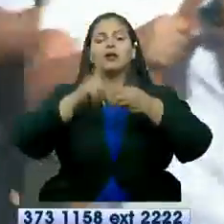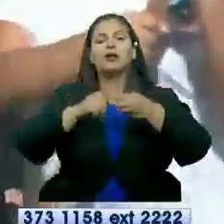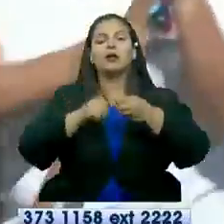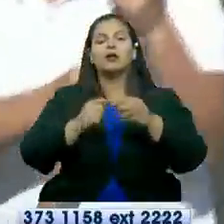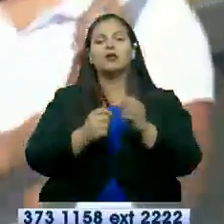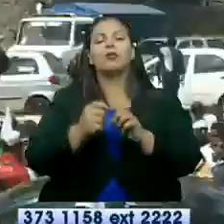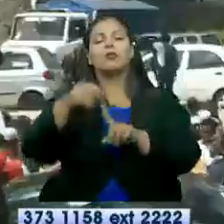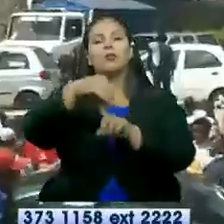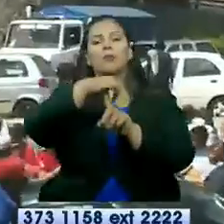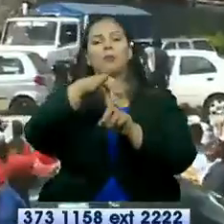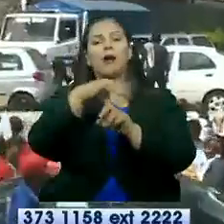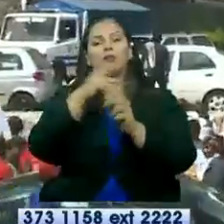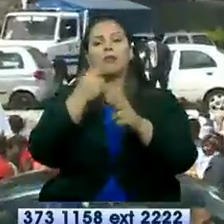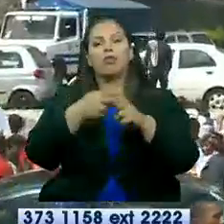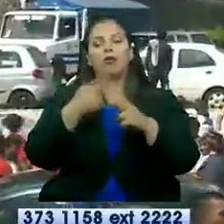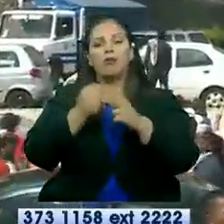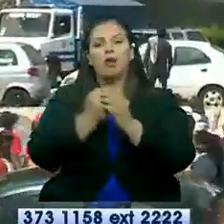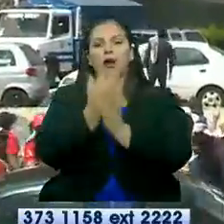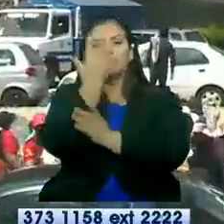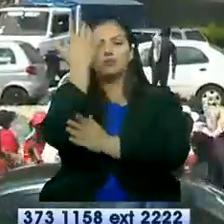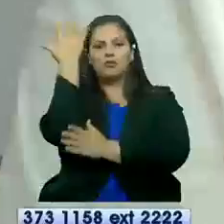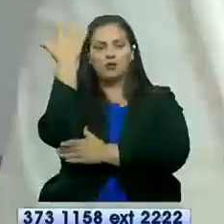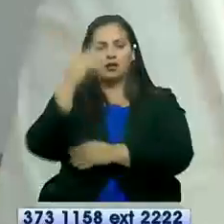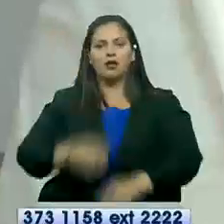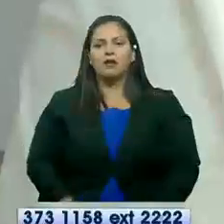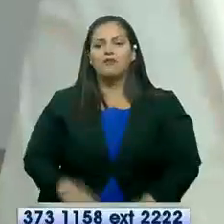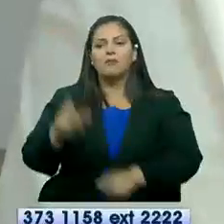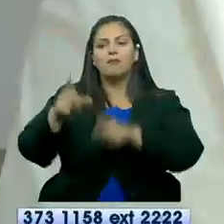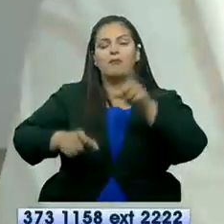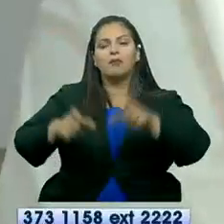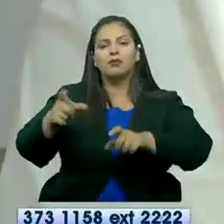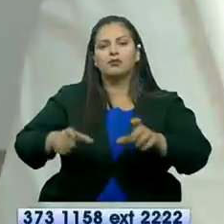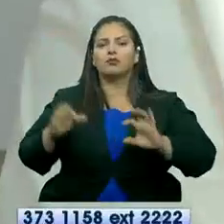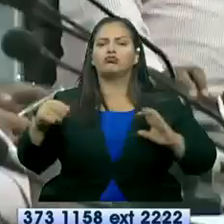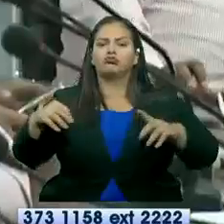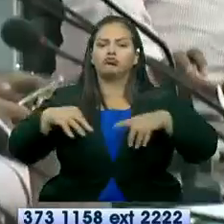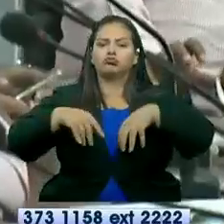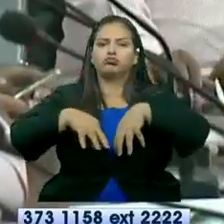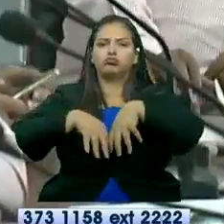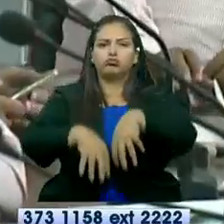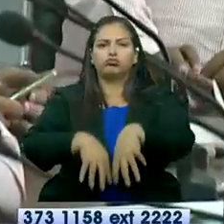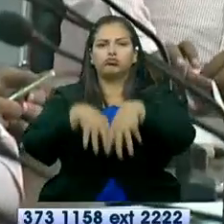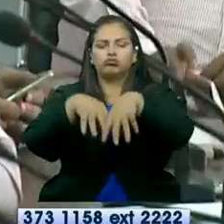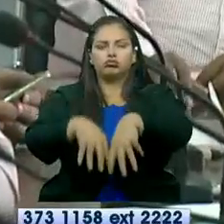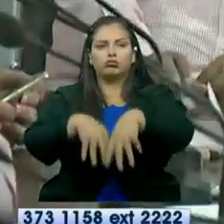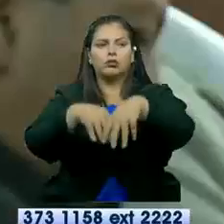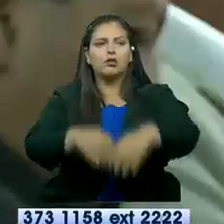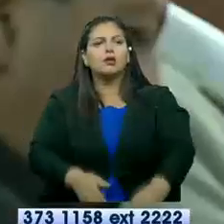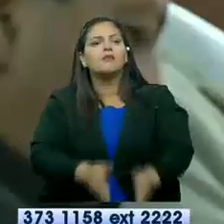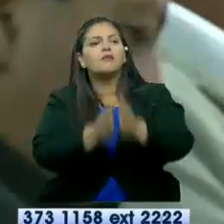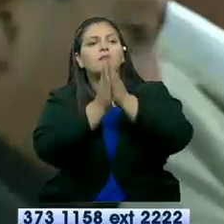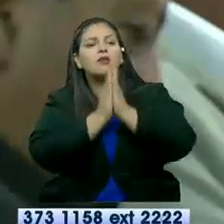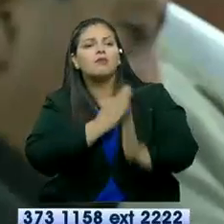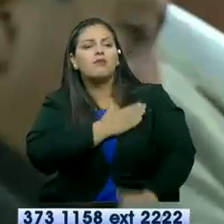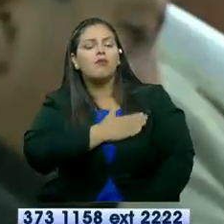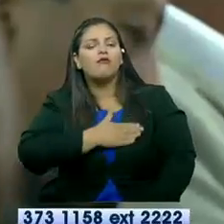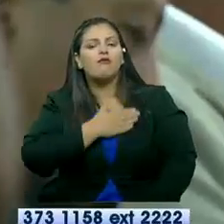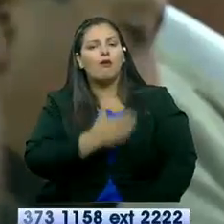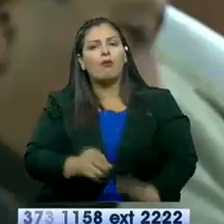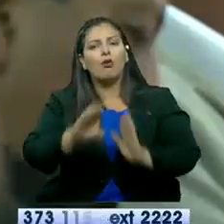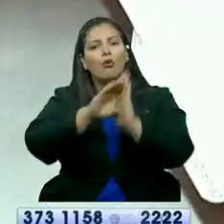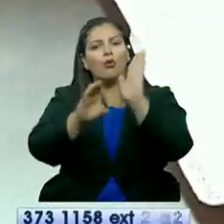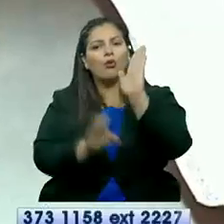Asamblea Nacional solicitando el archivo de la propuesta establecida por la CONAGOPARE para modificar el Código de la Democracia, que plantea que